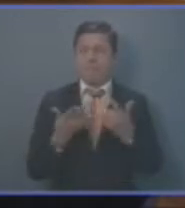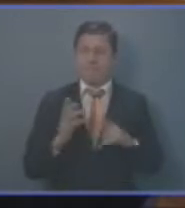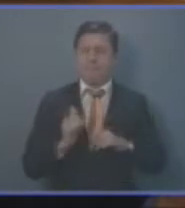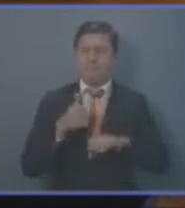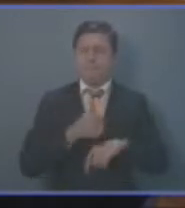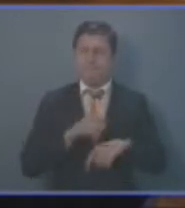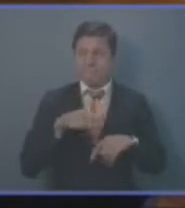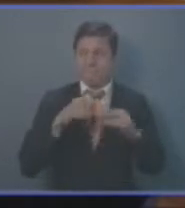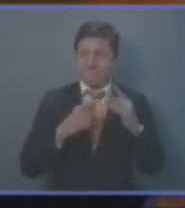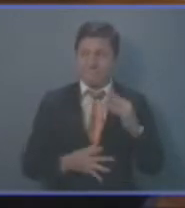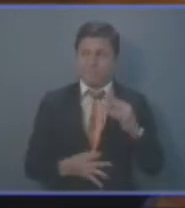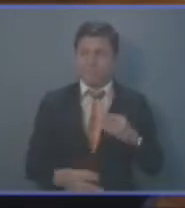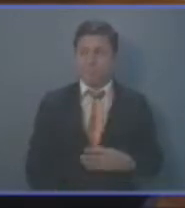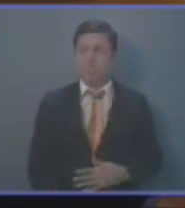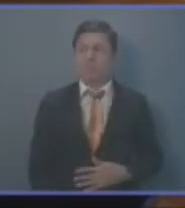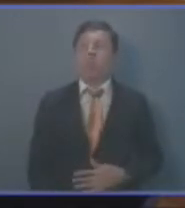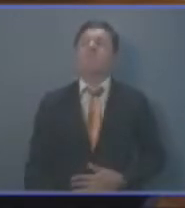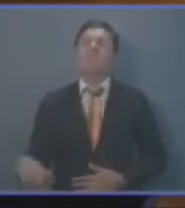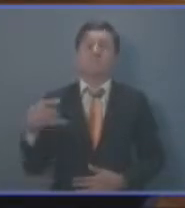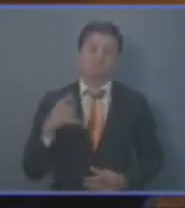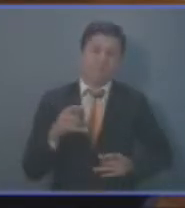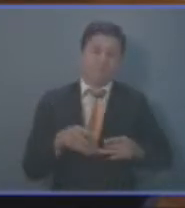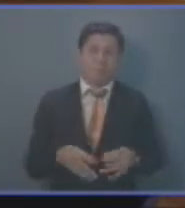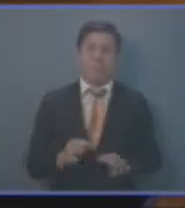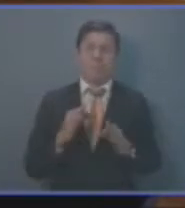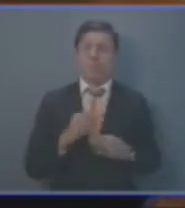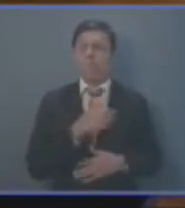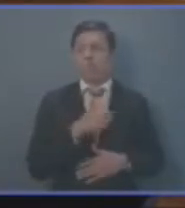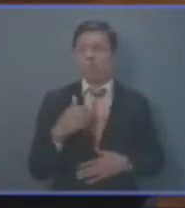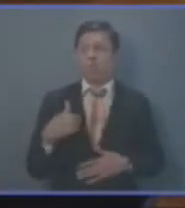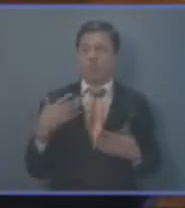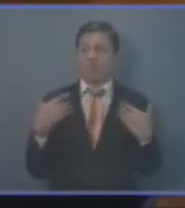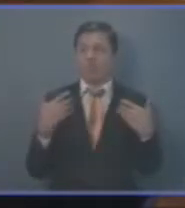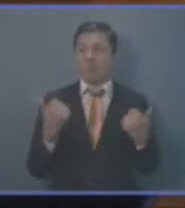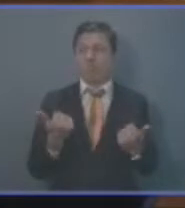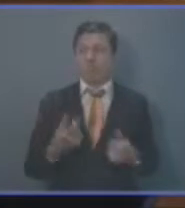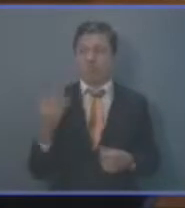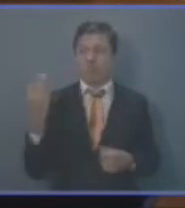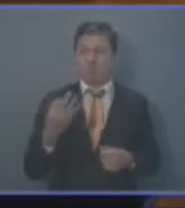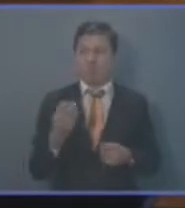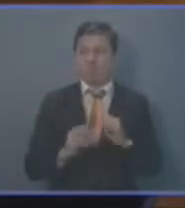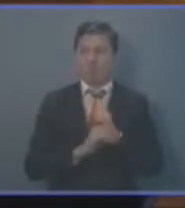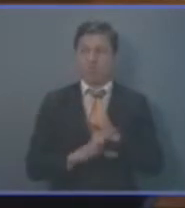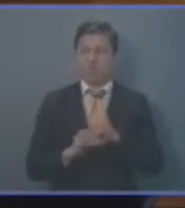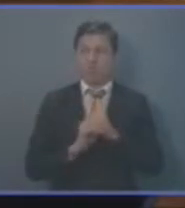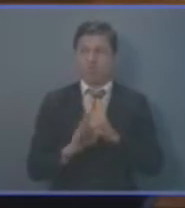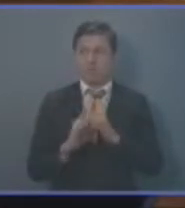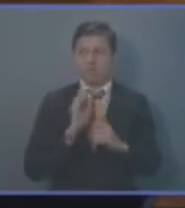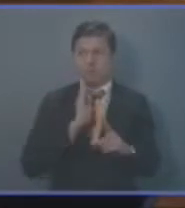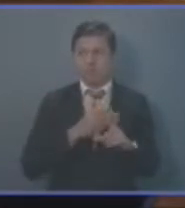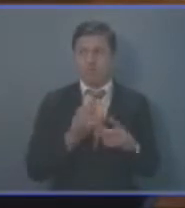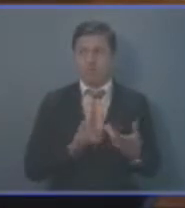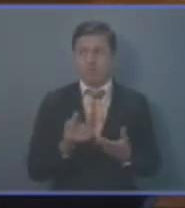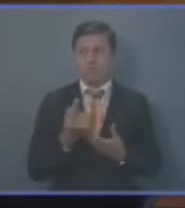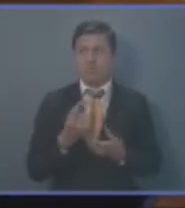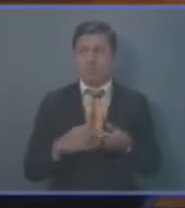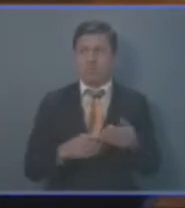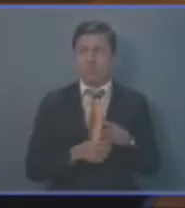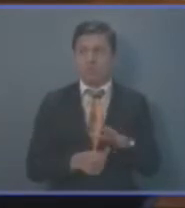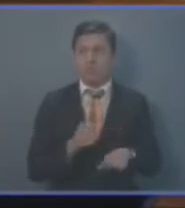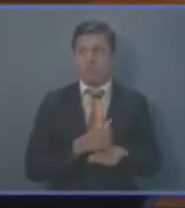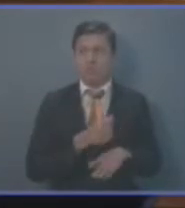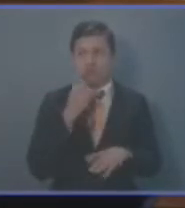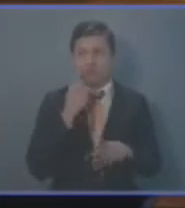establecidos en esta ley. Para tales efectos, el Ministerio de Salud debe impulsar, conducir, administrar